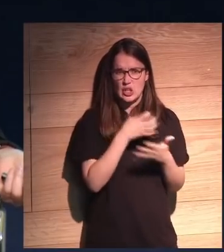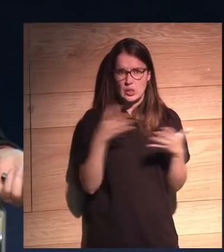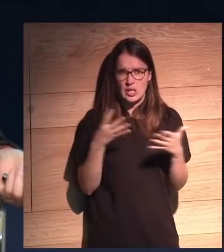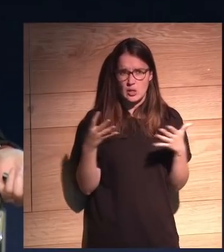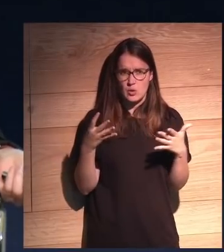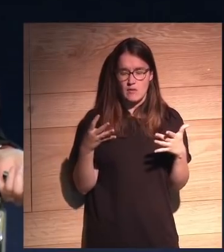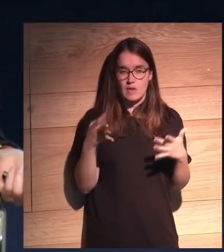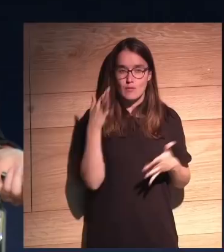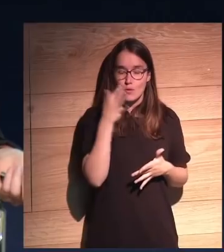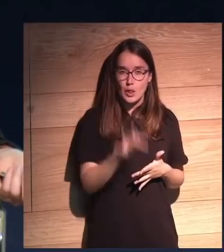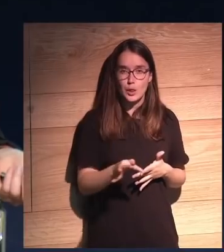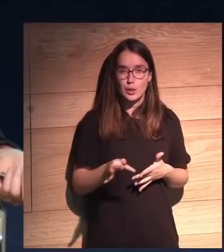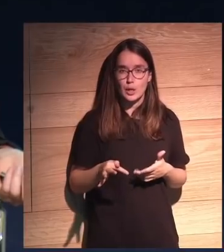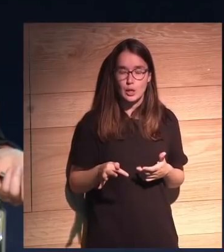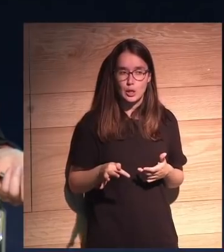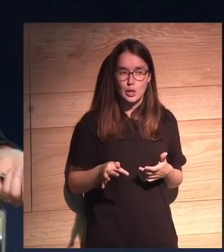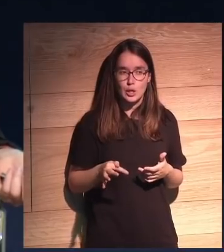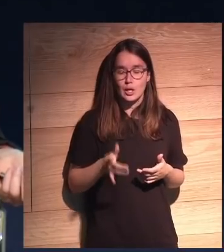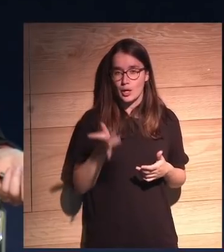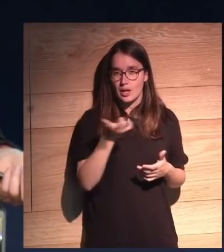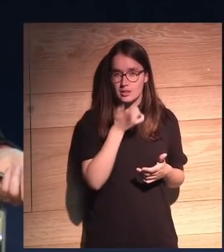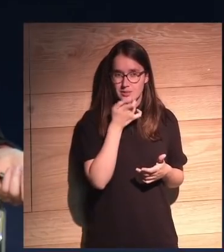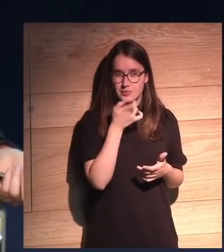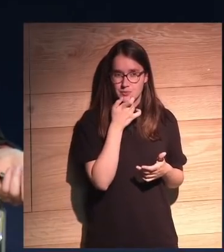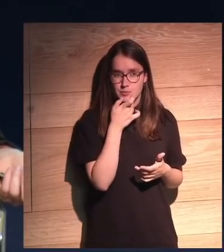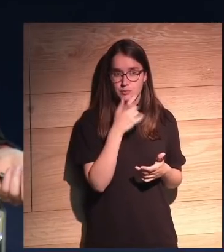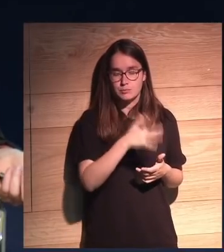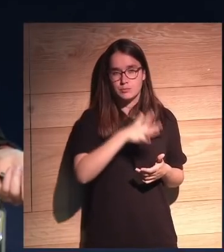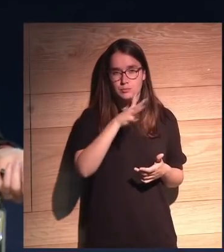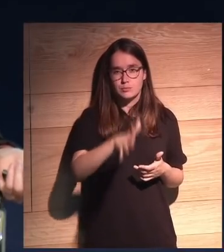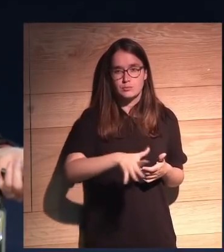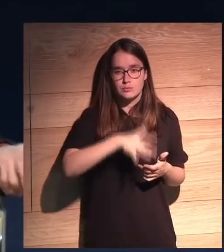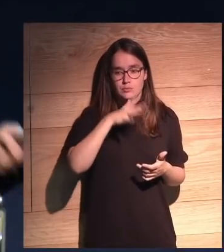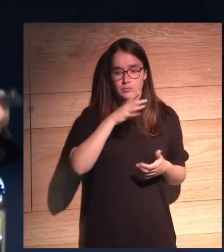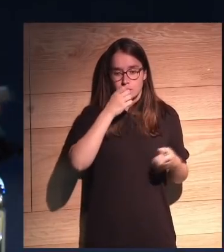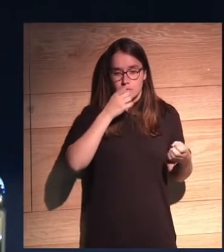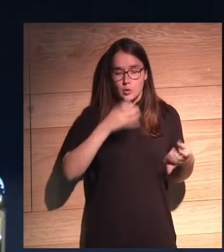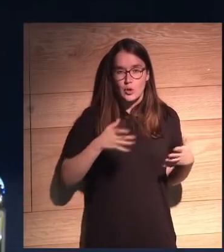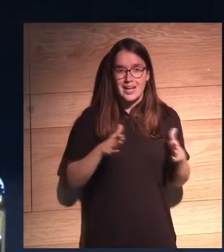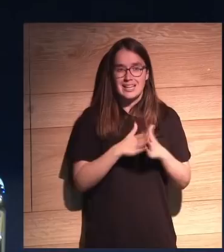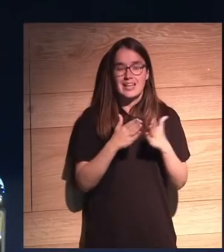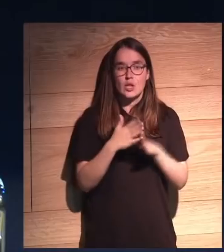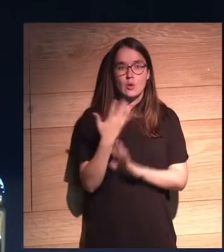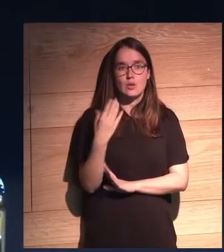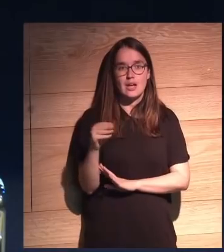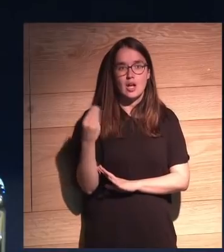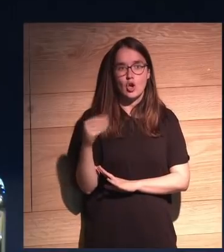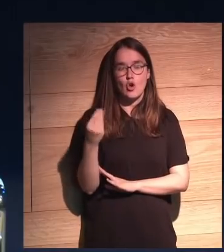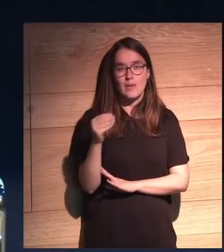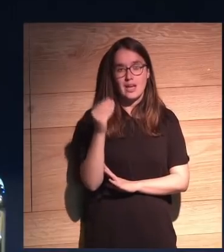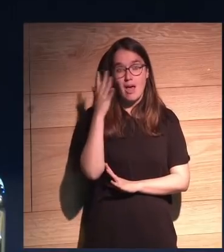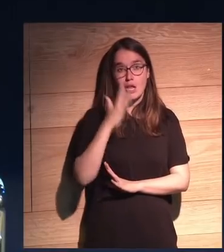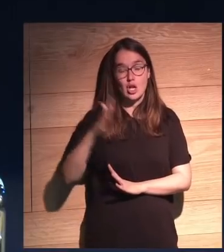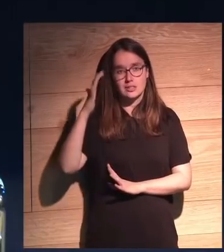XIX, tanto en Francia como en Inglaterra, porque, bueno, es el diario de una joven, de una